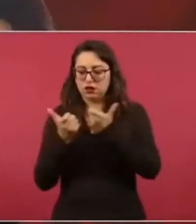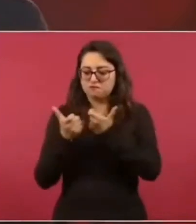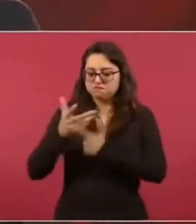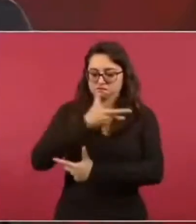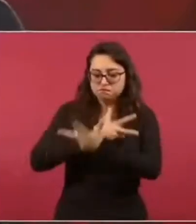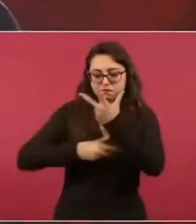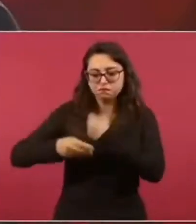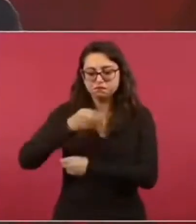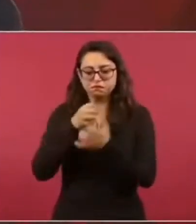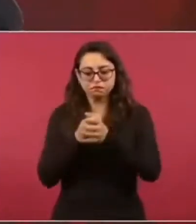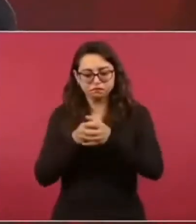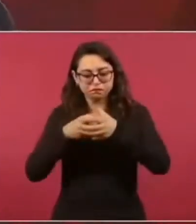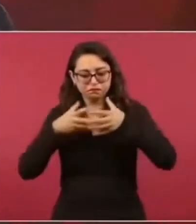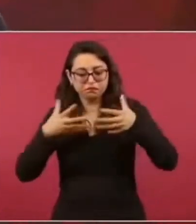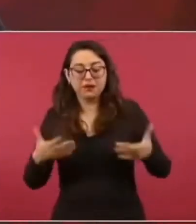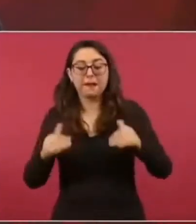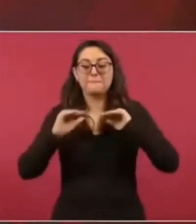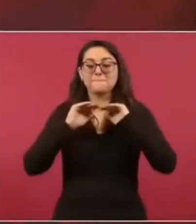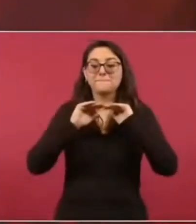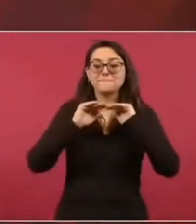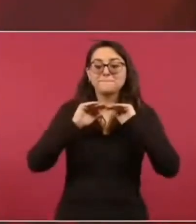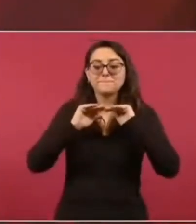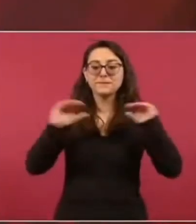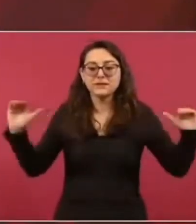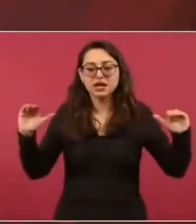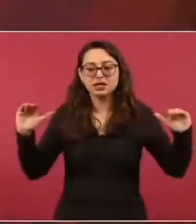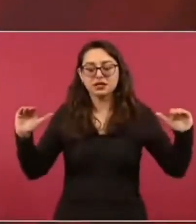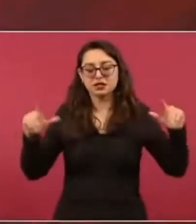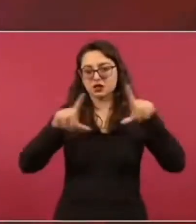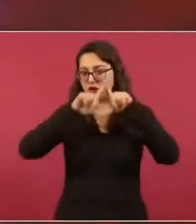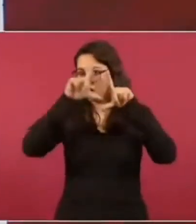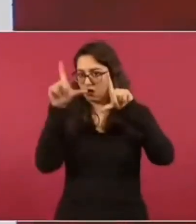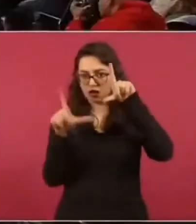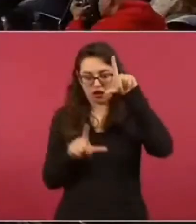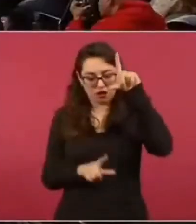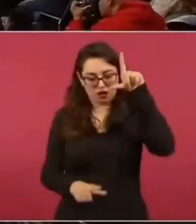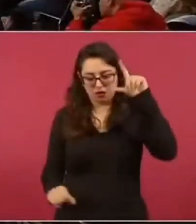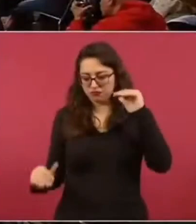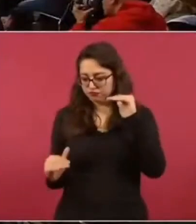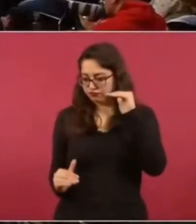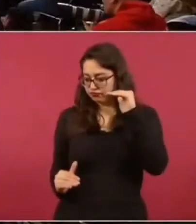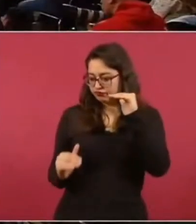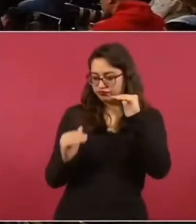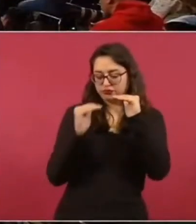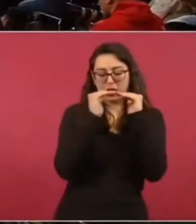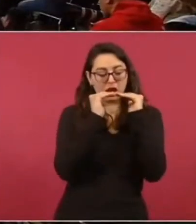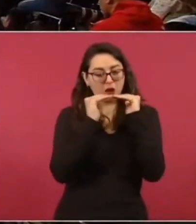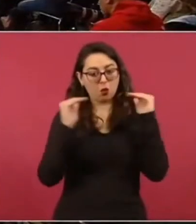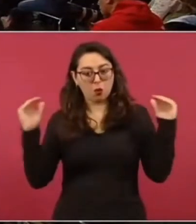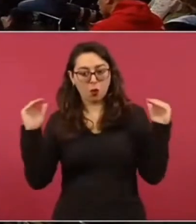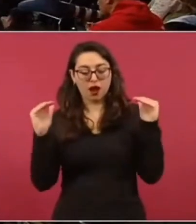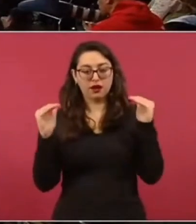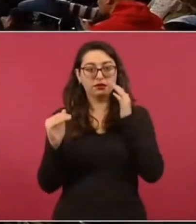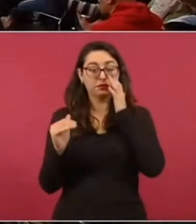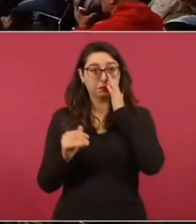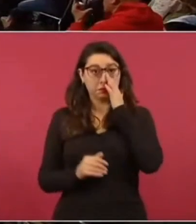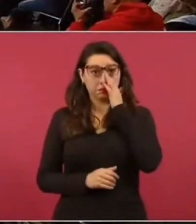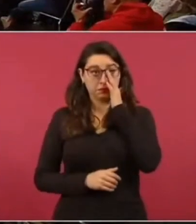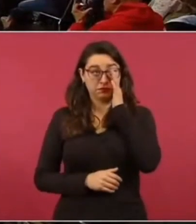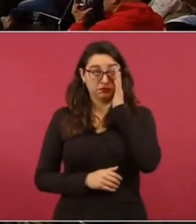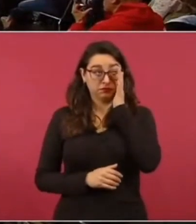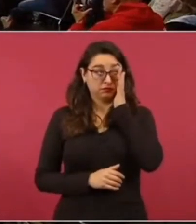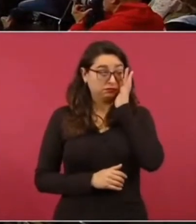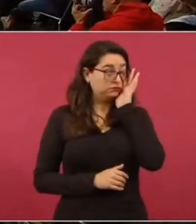parejo. Eso no se dio durante el periodo neoliberal. Entonces, esto es